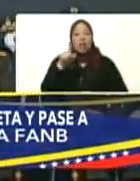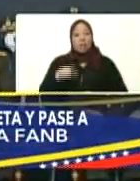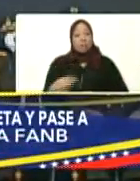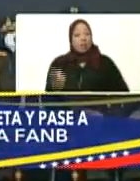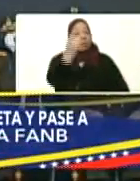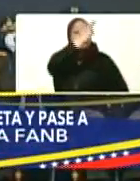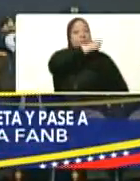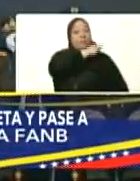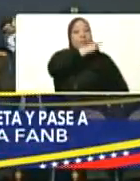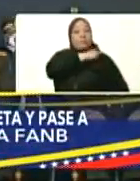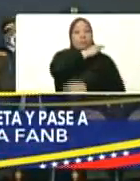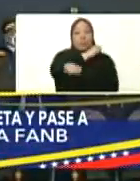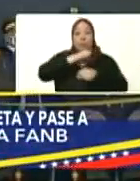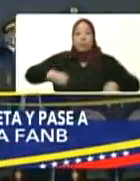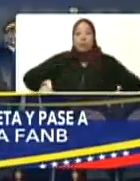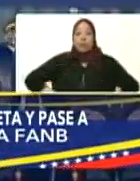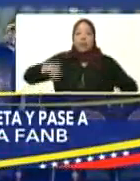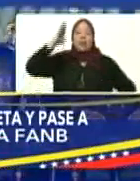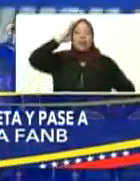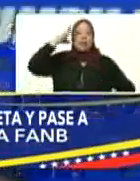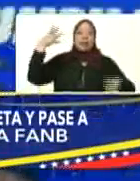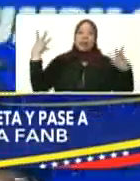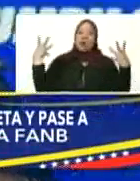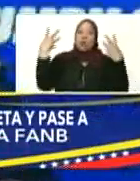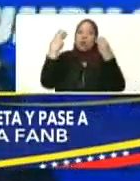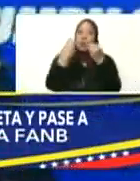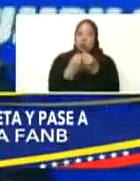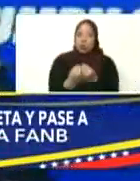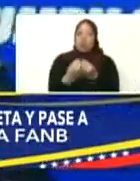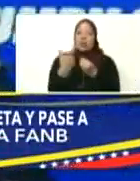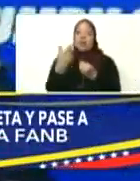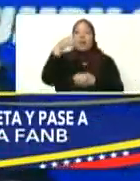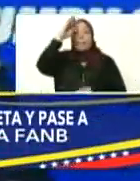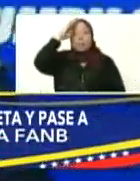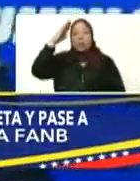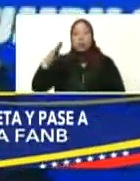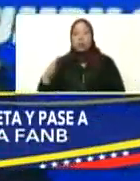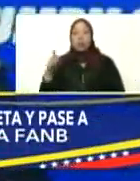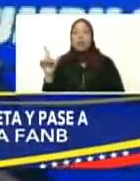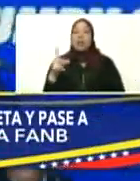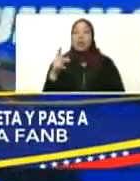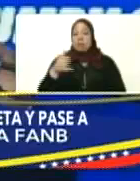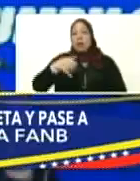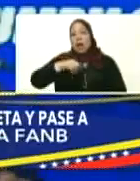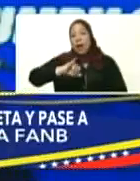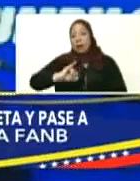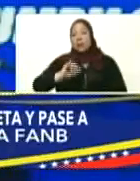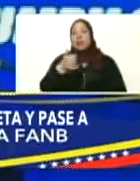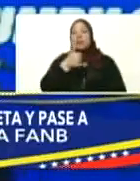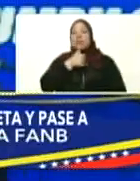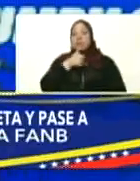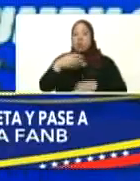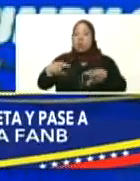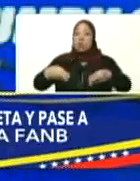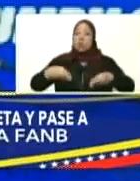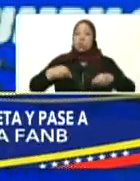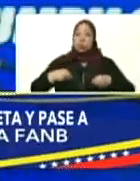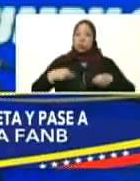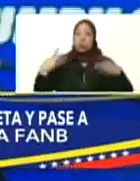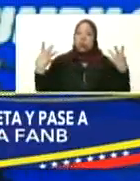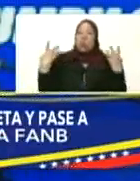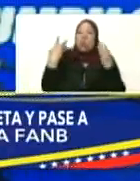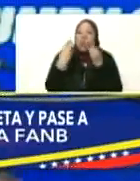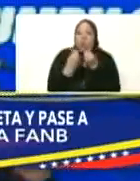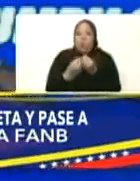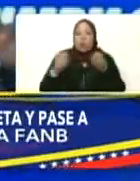Armada Nacional Bolivariana, acompañado de autoridades militares y no militares, quienes al calor del